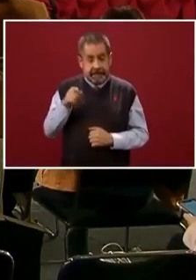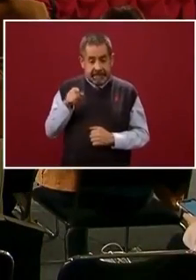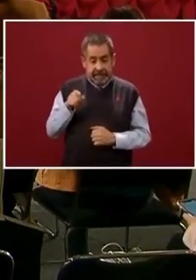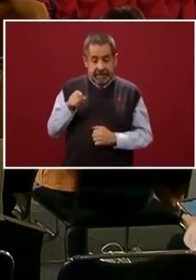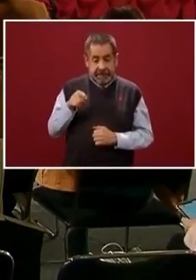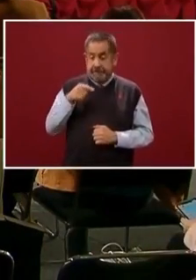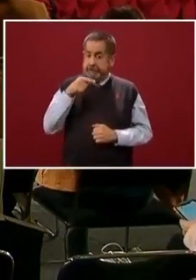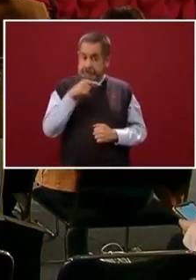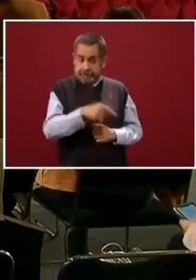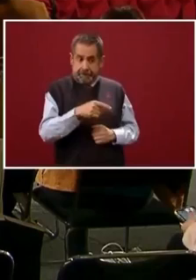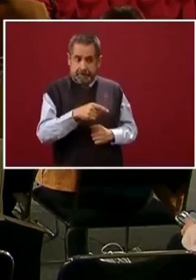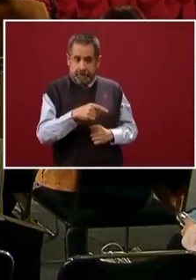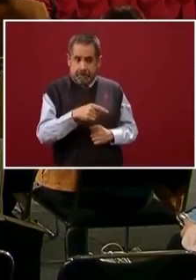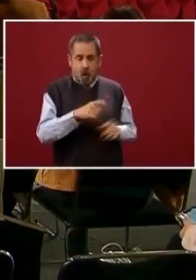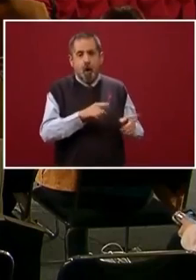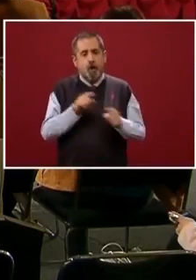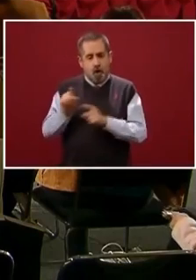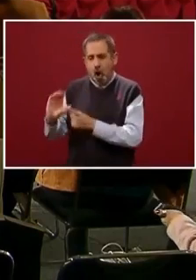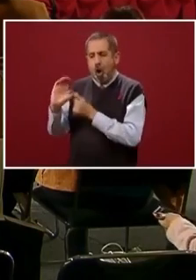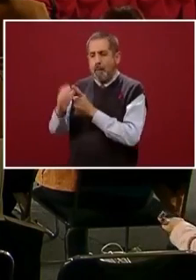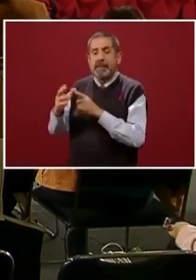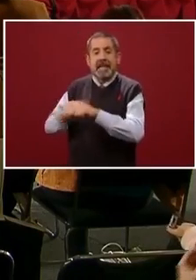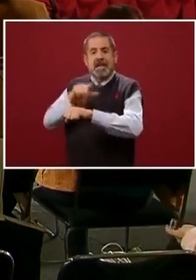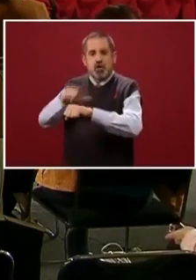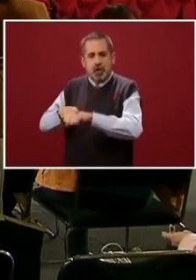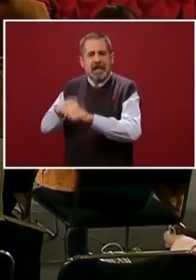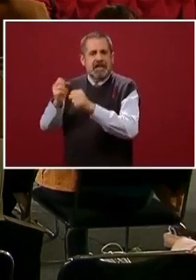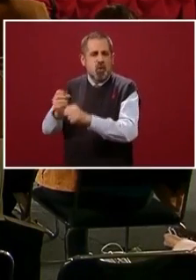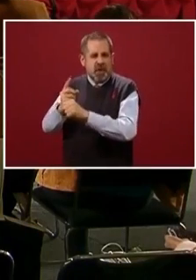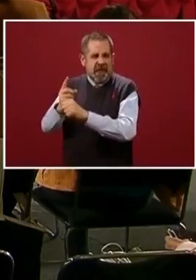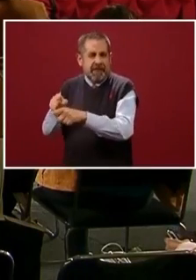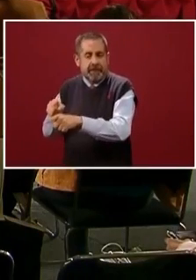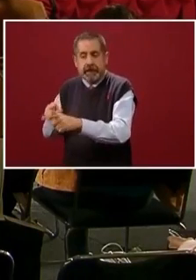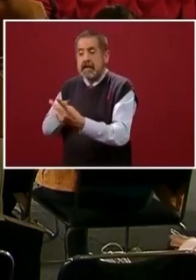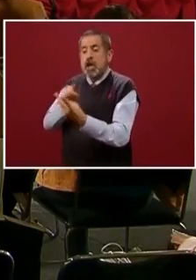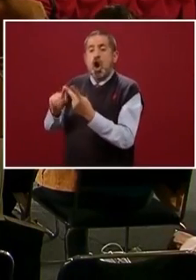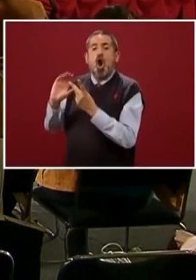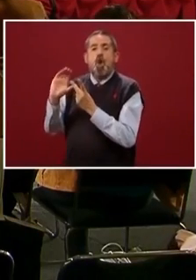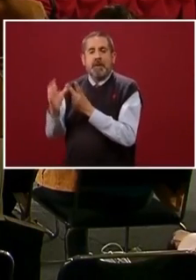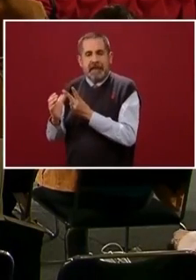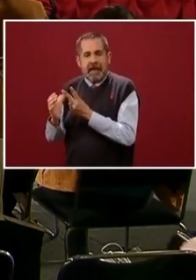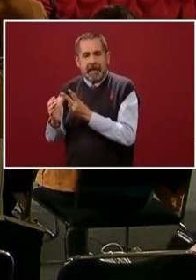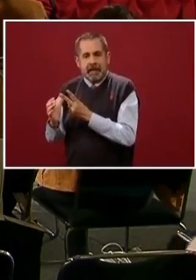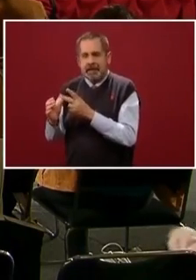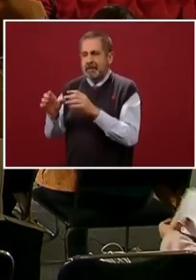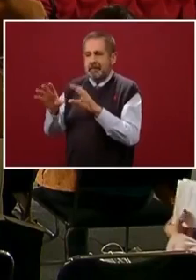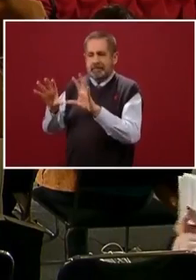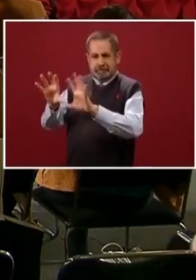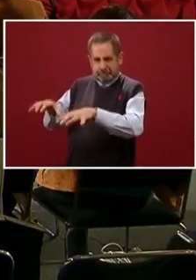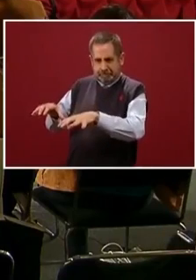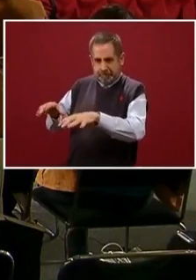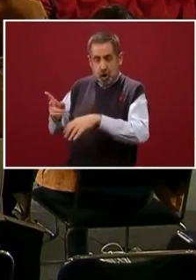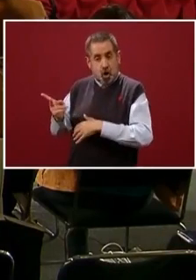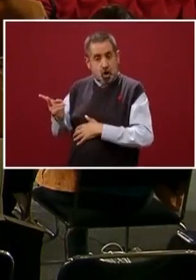sesiones del Consejo, perdón, del Comité Nacional para la Seguridad en Salud y del Comité Nacional de